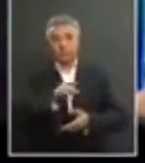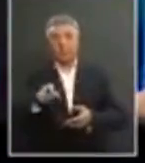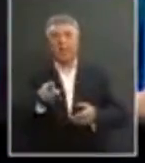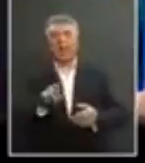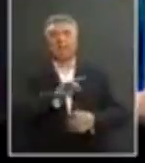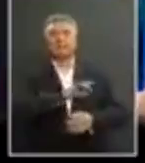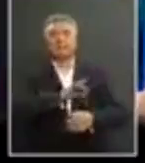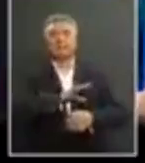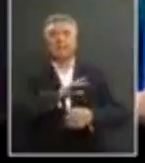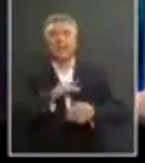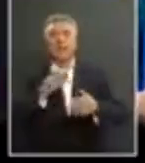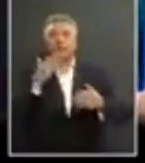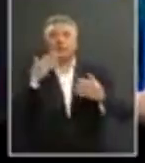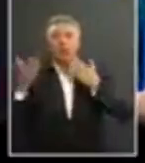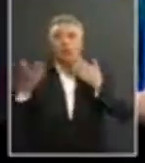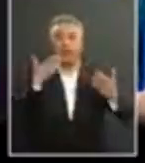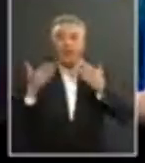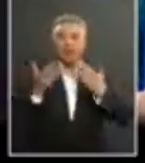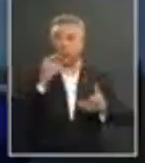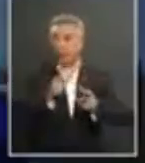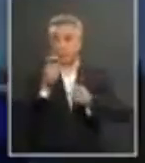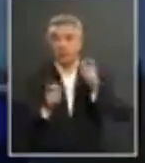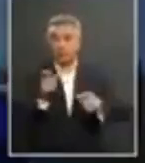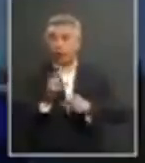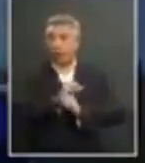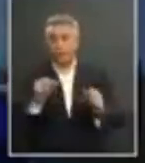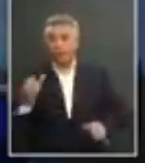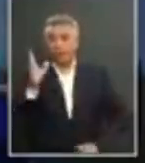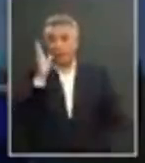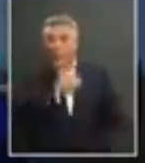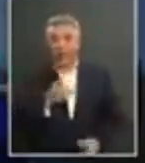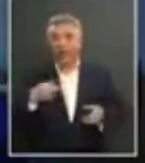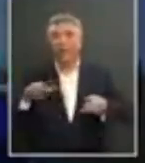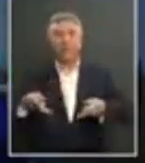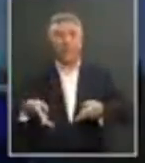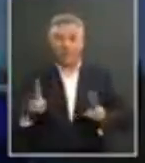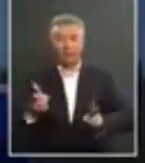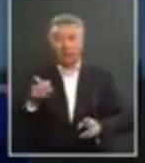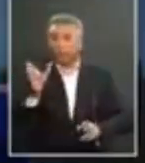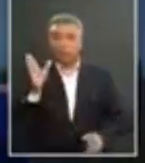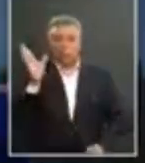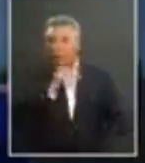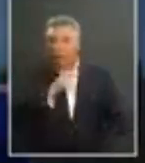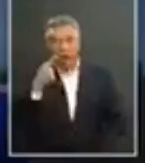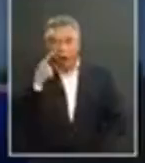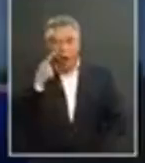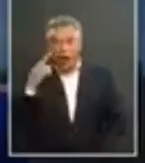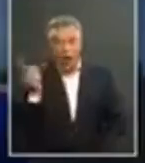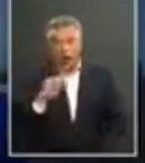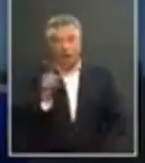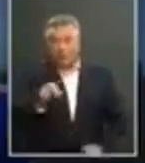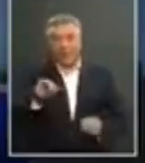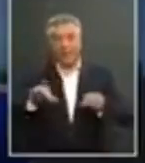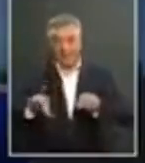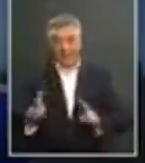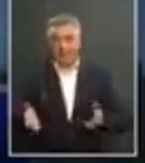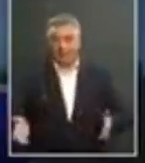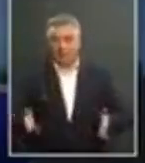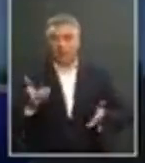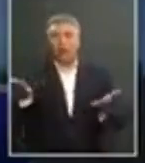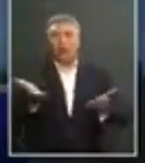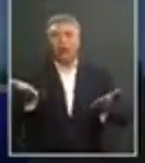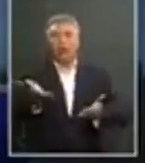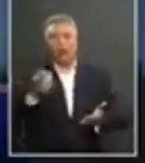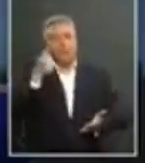donde habían ciudadanos que ni siquiera podían acceder a derechos, porque ni siquiera conocían esos derechos. ¿Cómo no va a ser